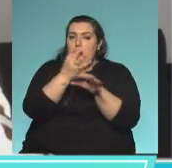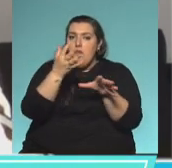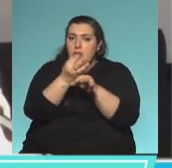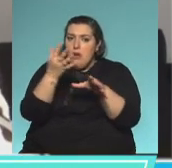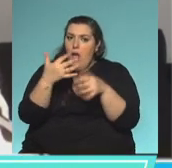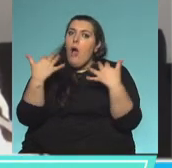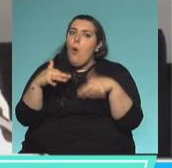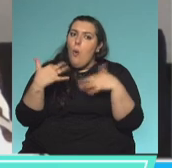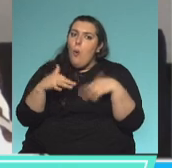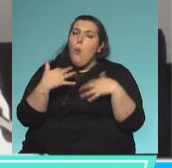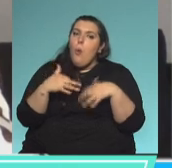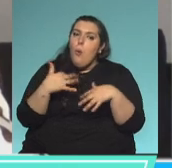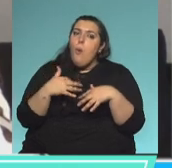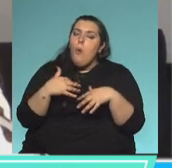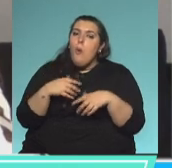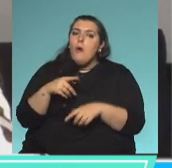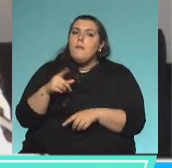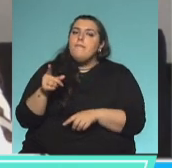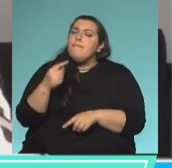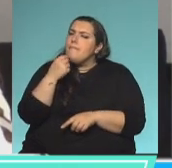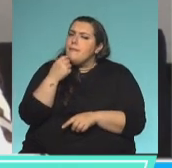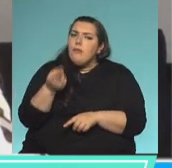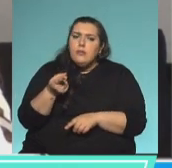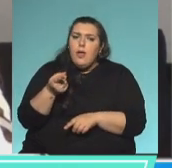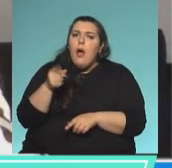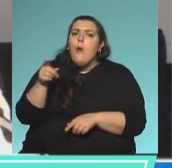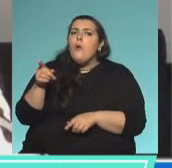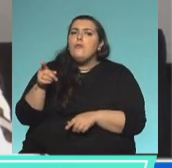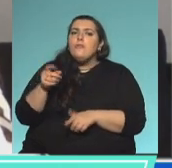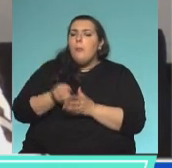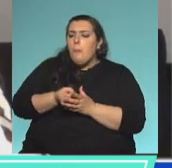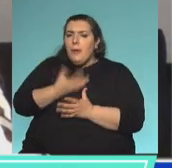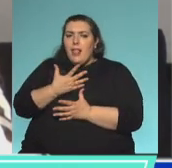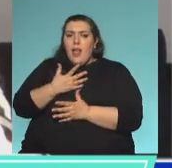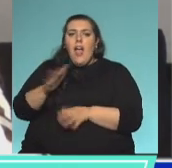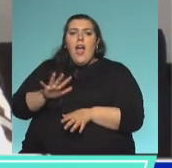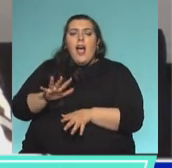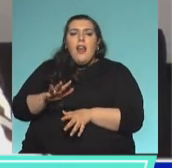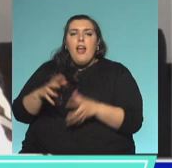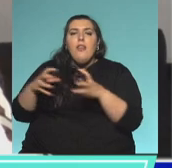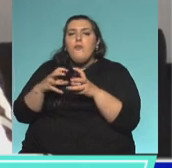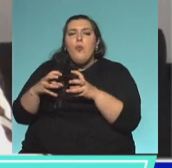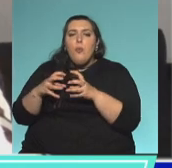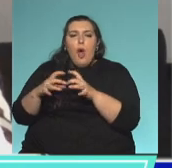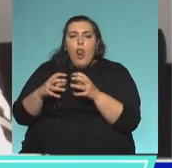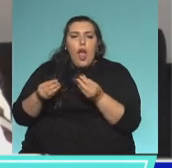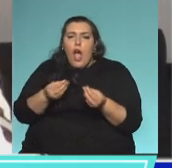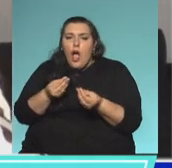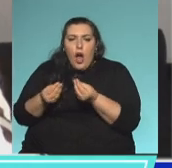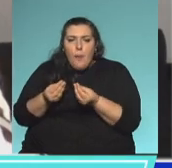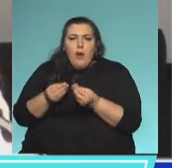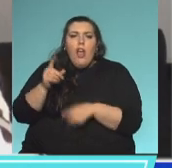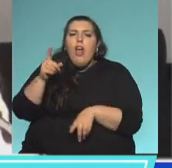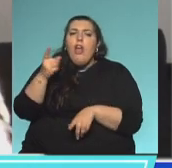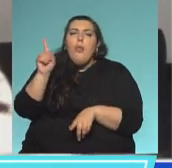fútbol argentino. Primero te quiero preguntar, ¿cómo surgió el fútbol en tu vida? ¿Cómo nació esa pasión? ¿De dónde? ¿Y cómo la